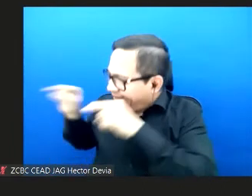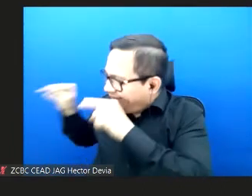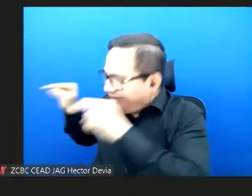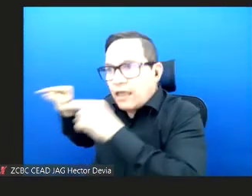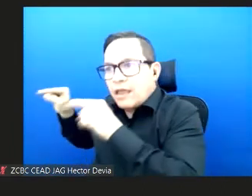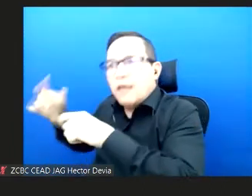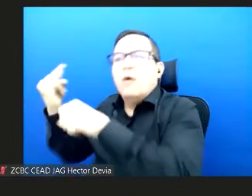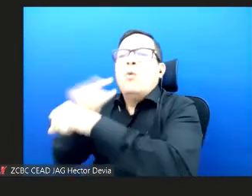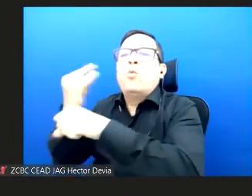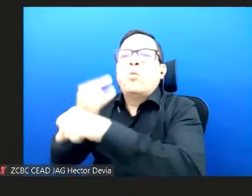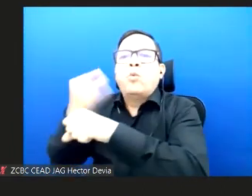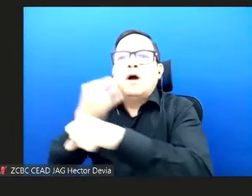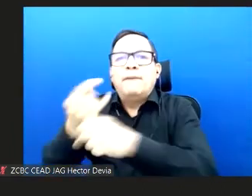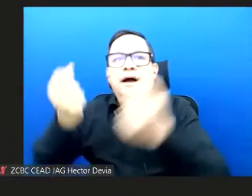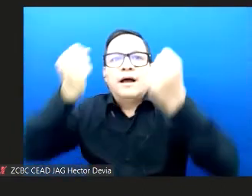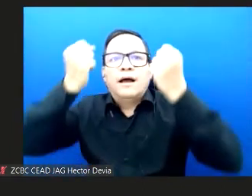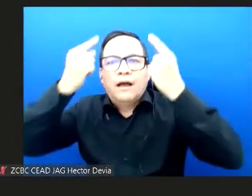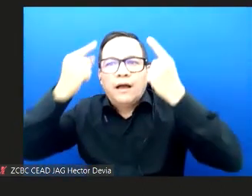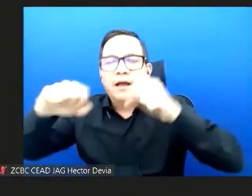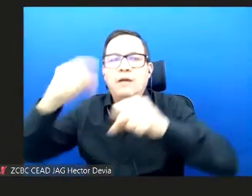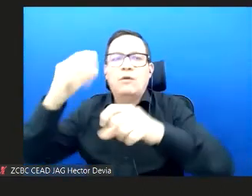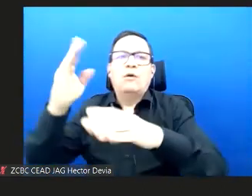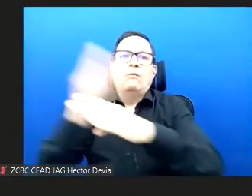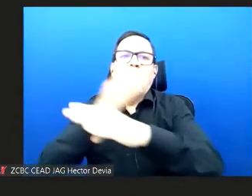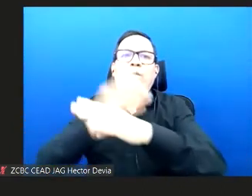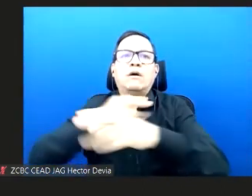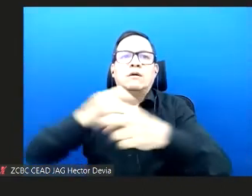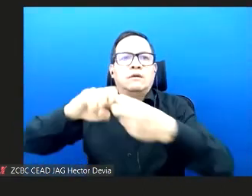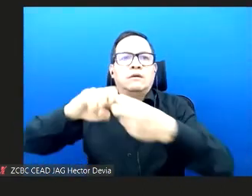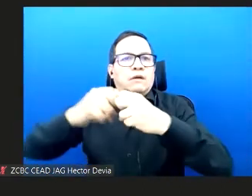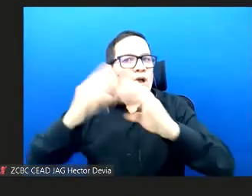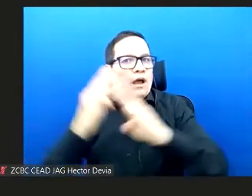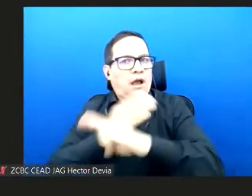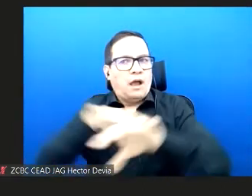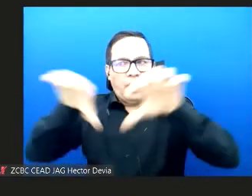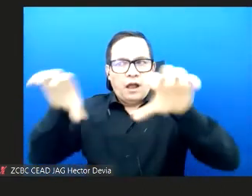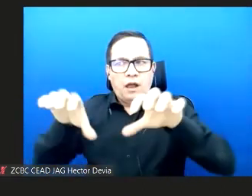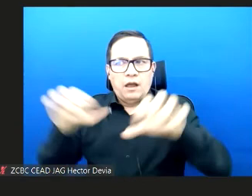los problemas o las actividades que nos proponen en la guía.